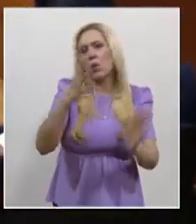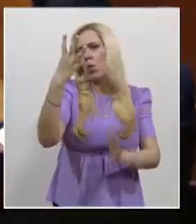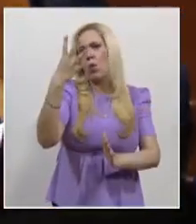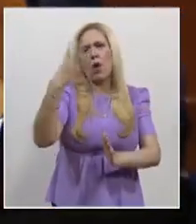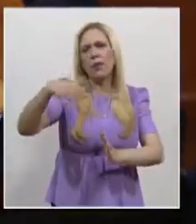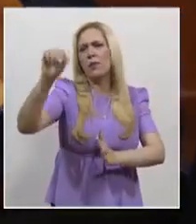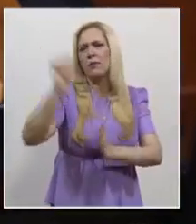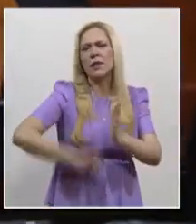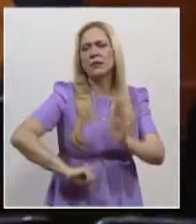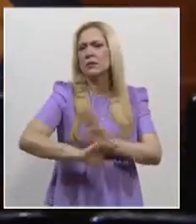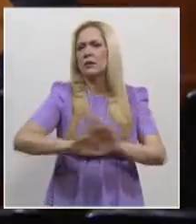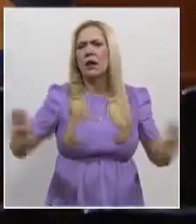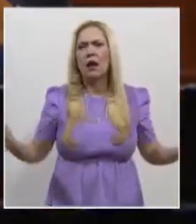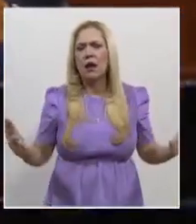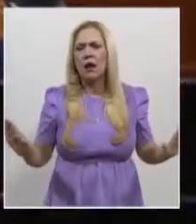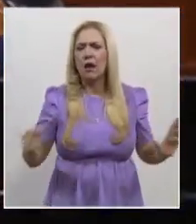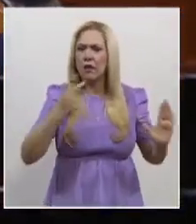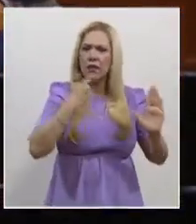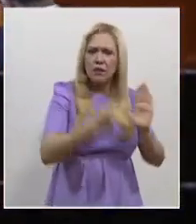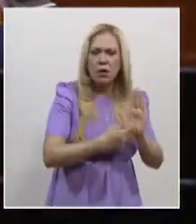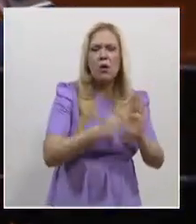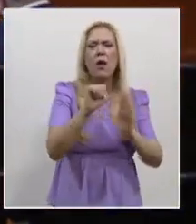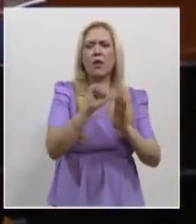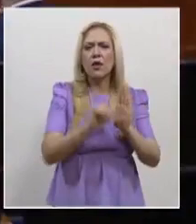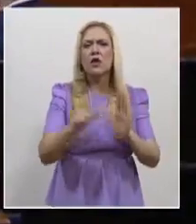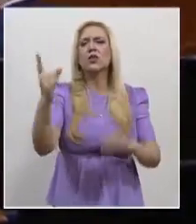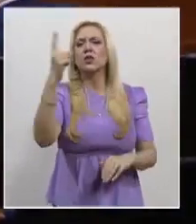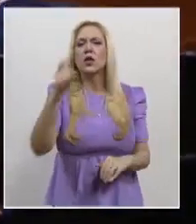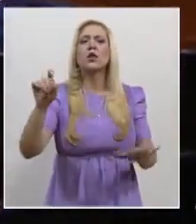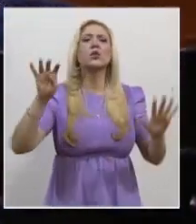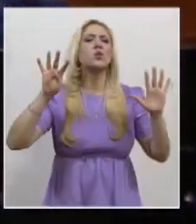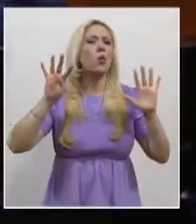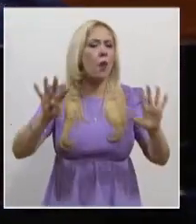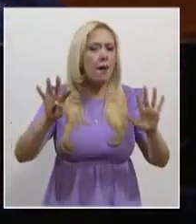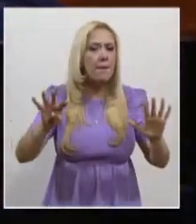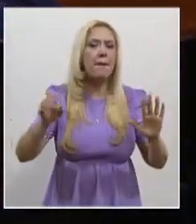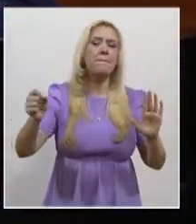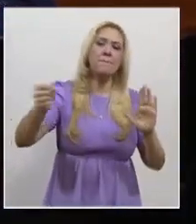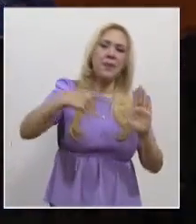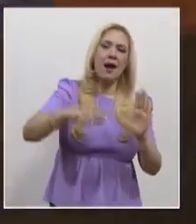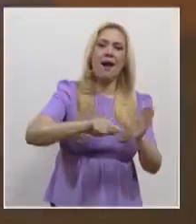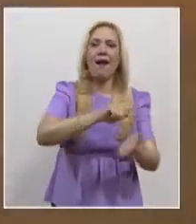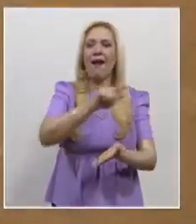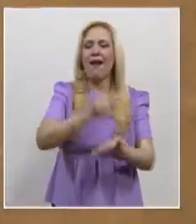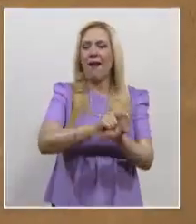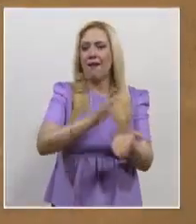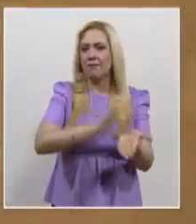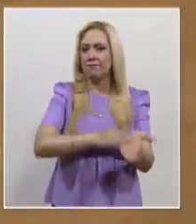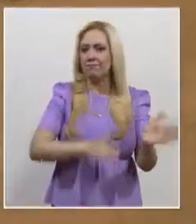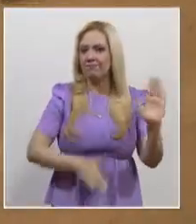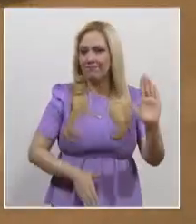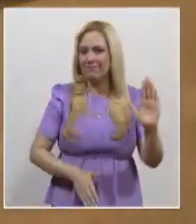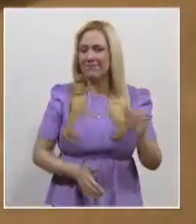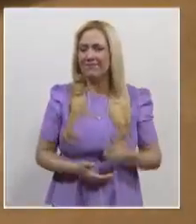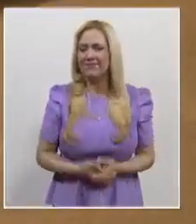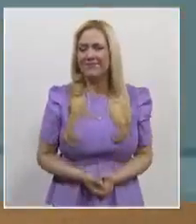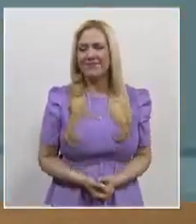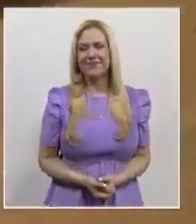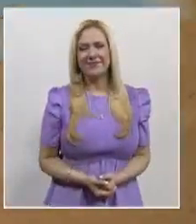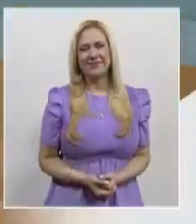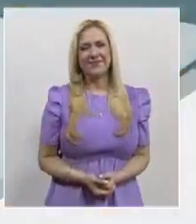meses, precisamente contenido en el artículo 119 del mismo ordenamiento.